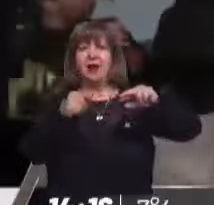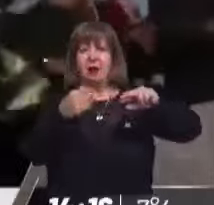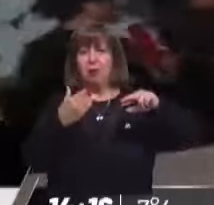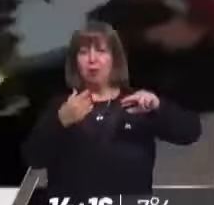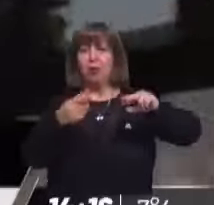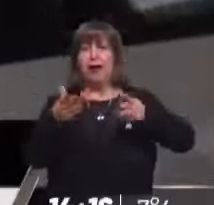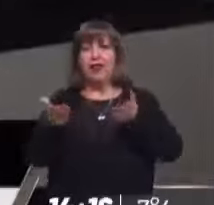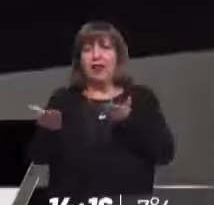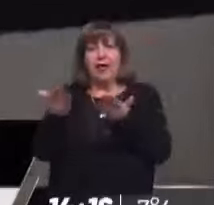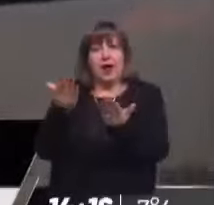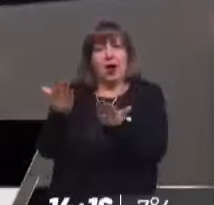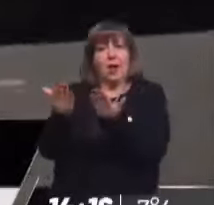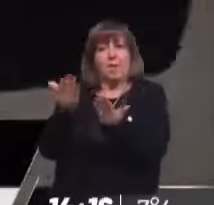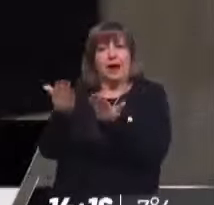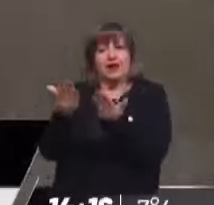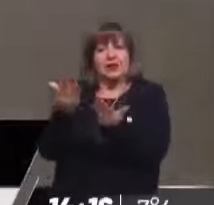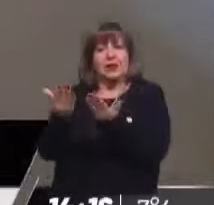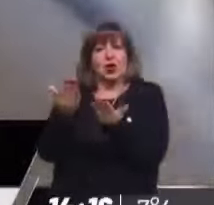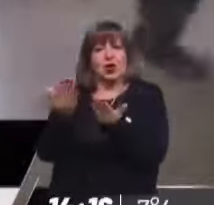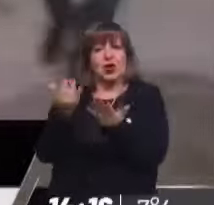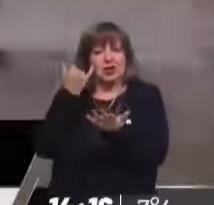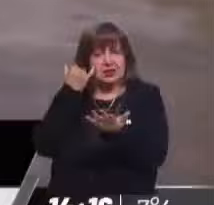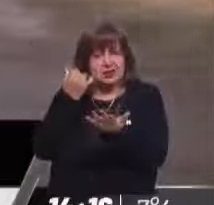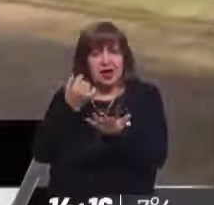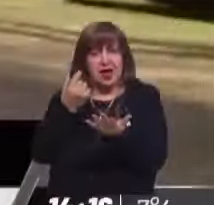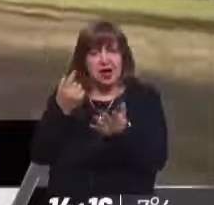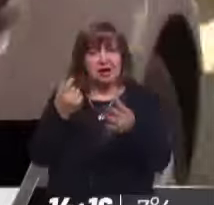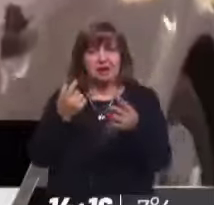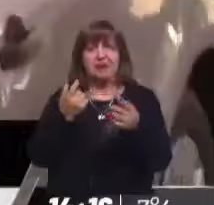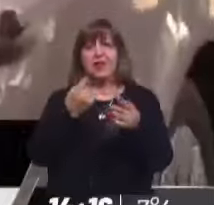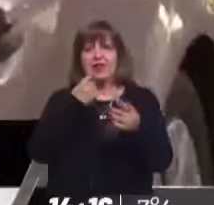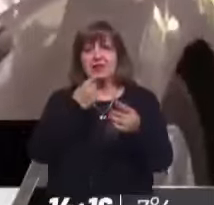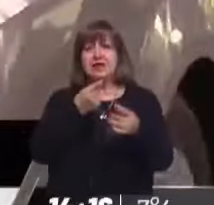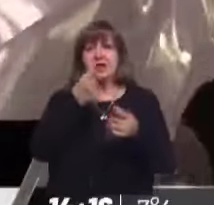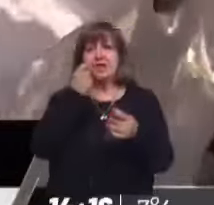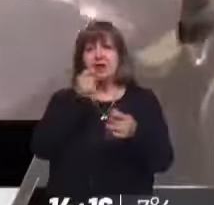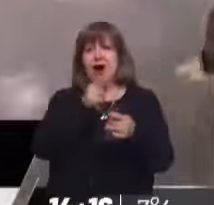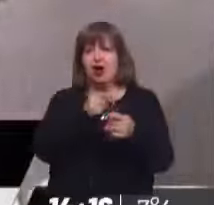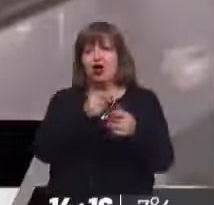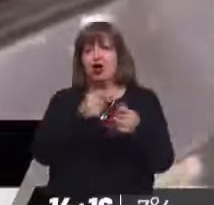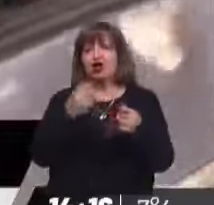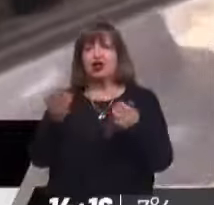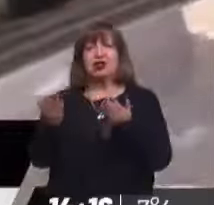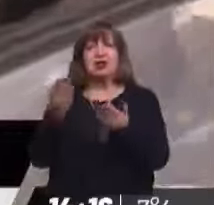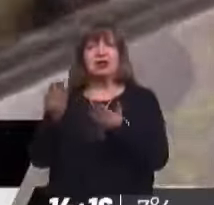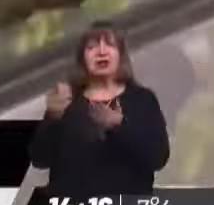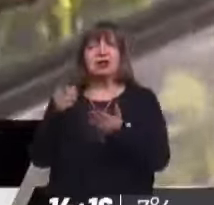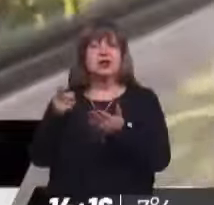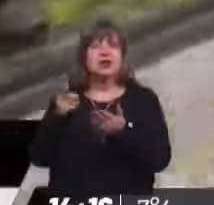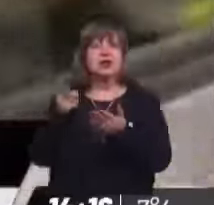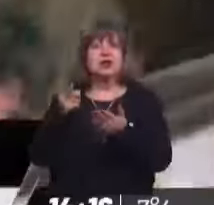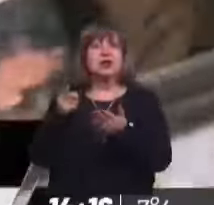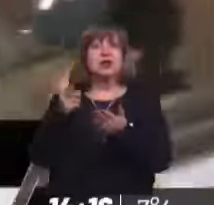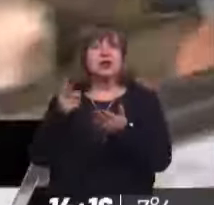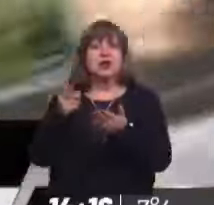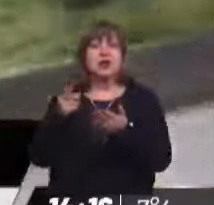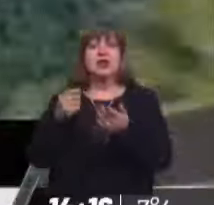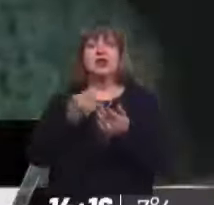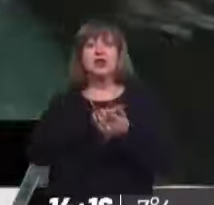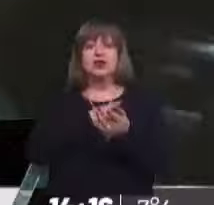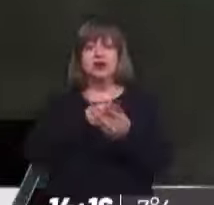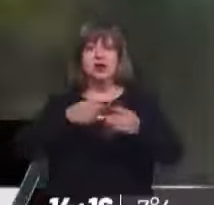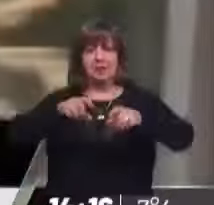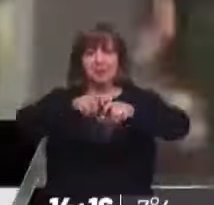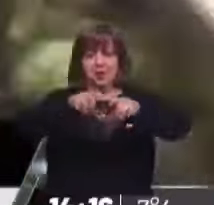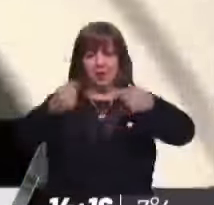para el cotejo, según lo que fuentes del caso han confirmado. La muestra peritada fue encontrada en el guardabarro de